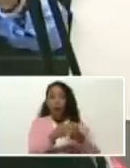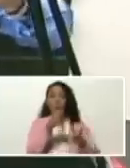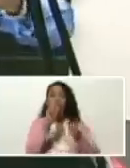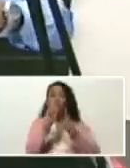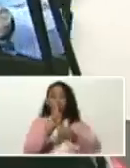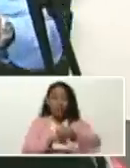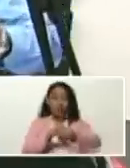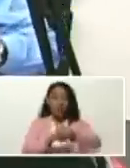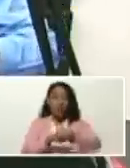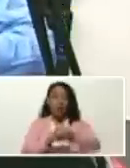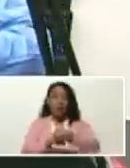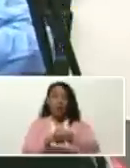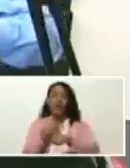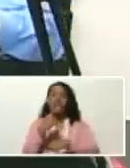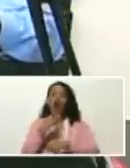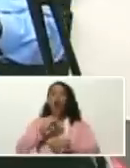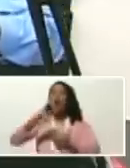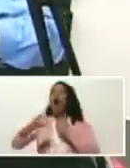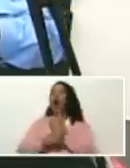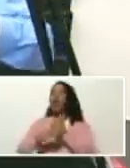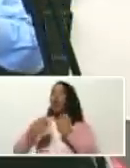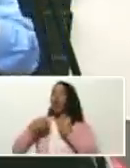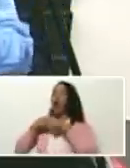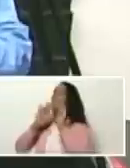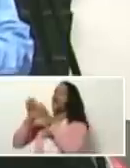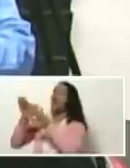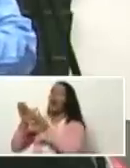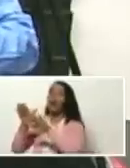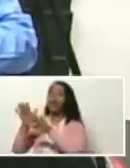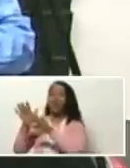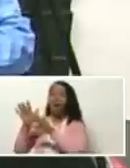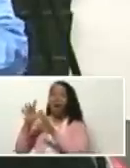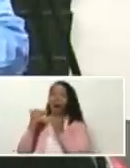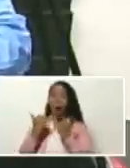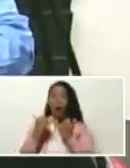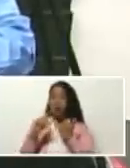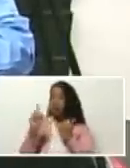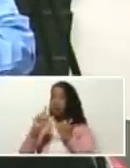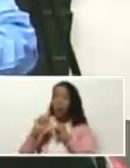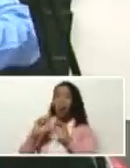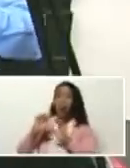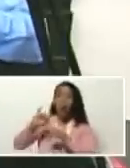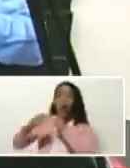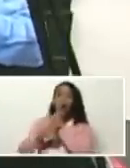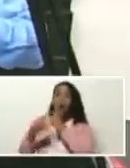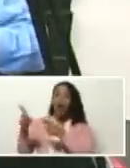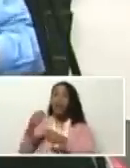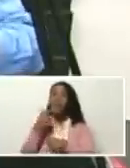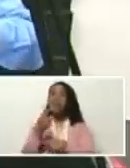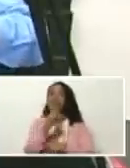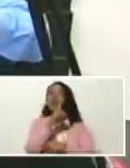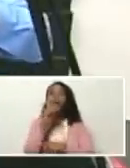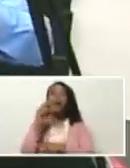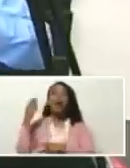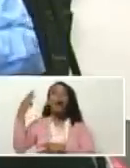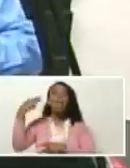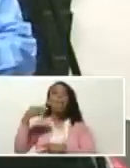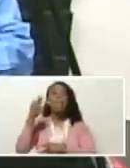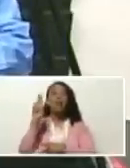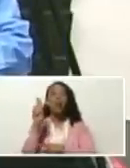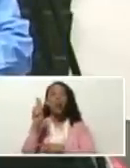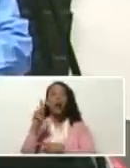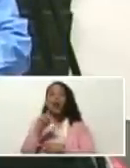algún tiempo se llamó guaidocista ahora no es más guaidó sexta ellos se han llamado la pu la plataforma